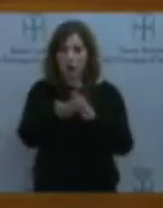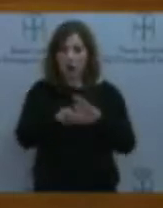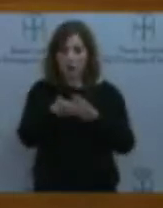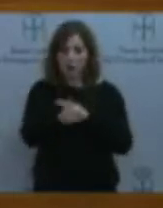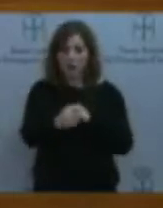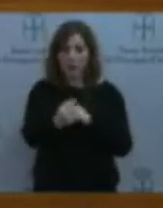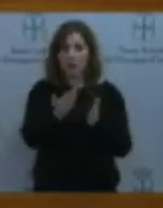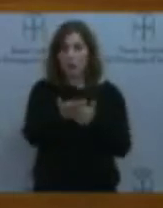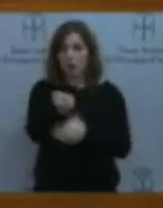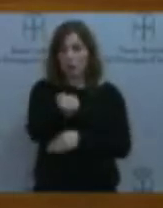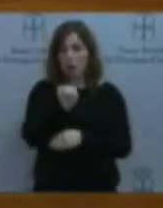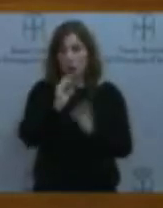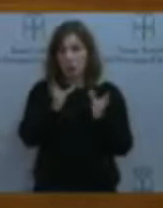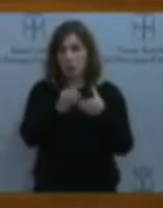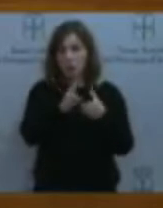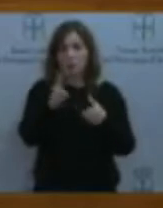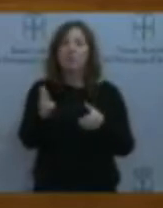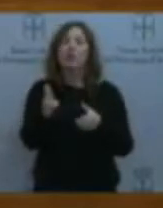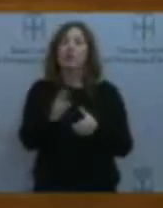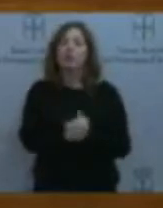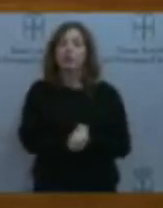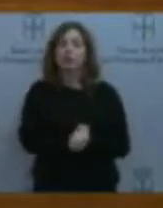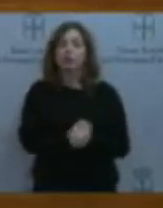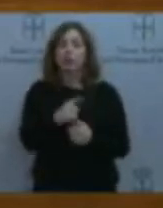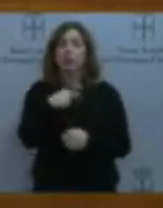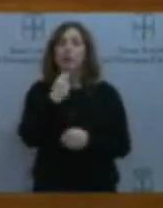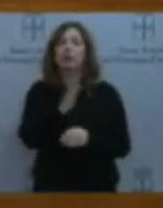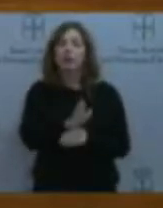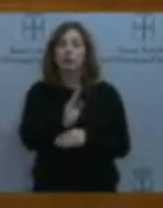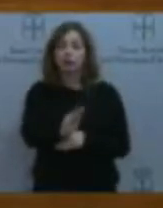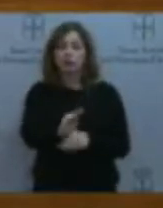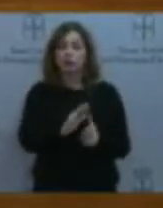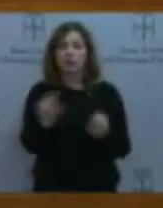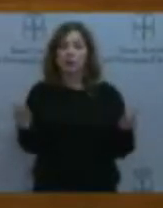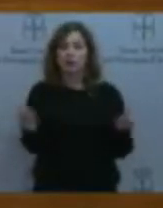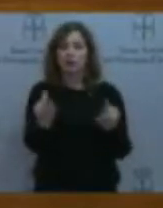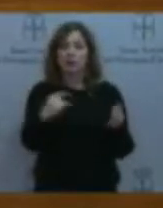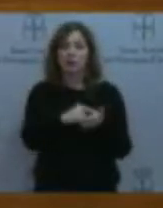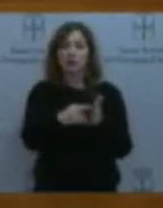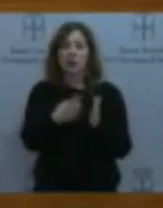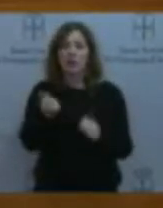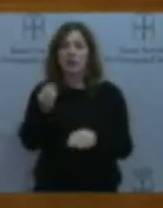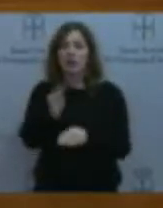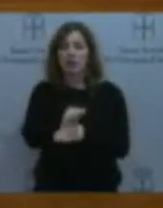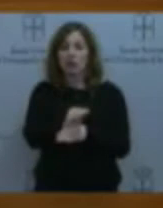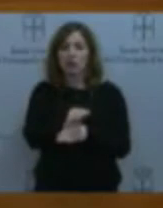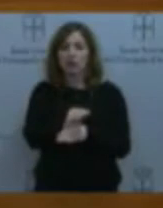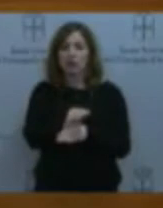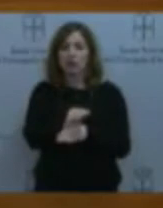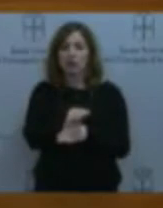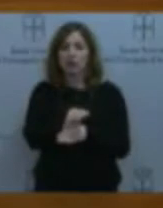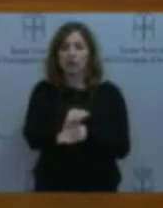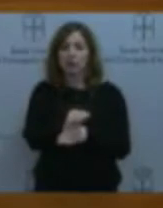apoyo incluso del Partido Popular y de su portavoz, que es el sistema de financiación. Yo no me cansaré